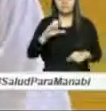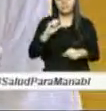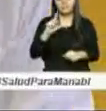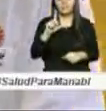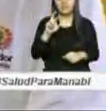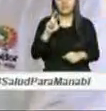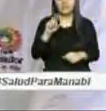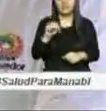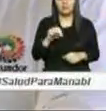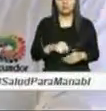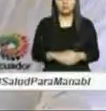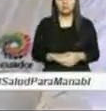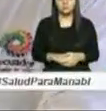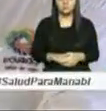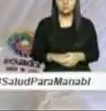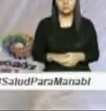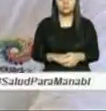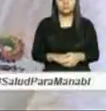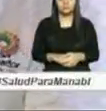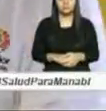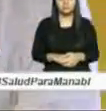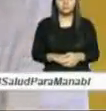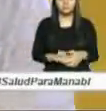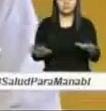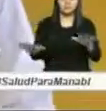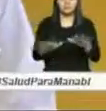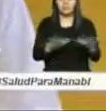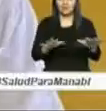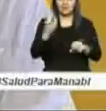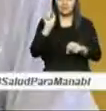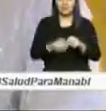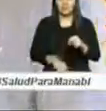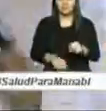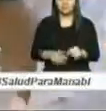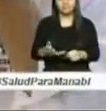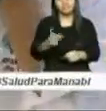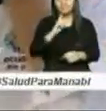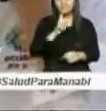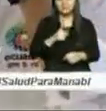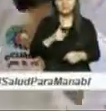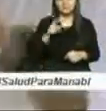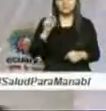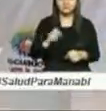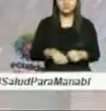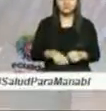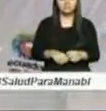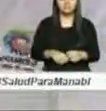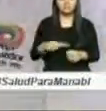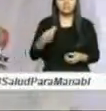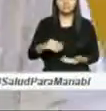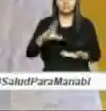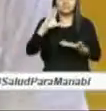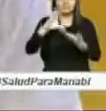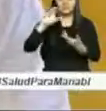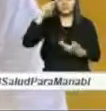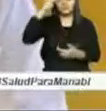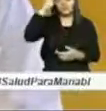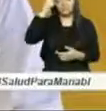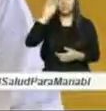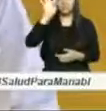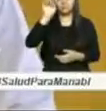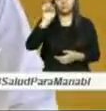Cuello, que el terremoto dañó seriamente, no lo dejó inservible, dañó seriamente. Con una inversión gubernamental de